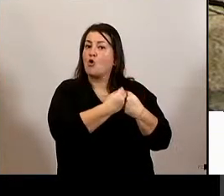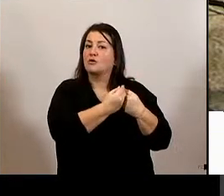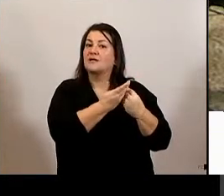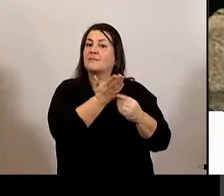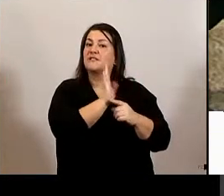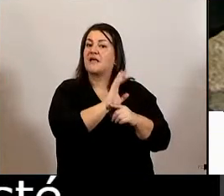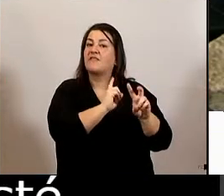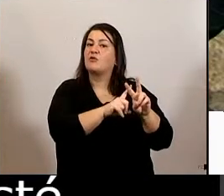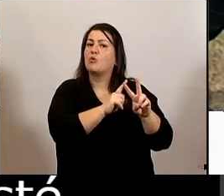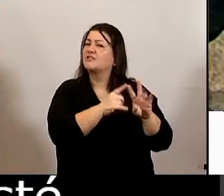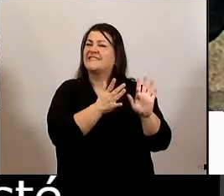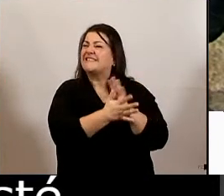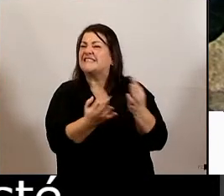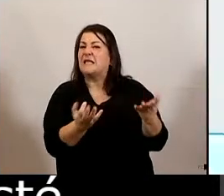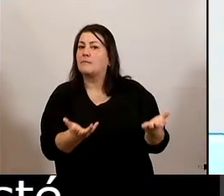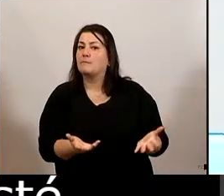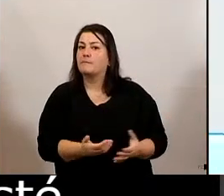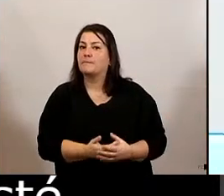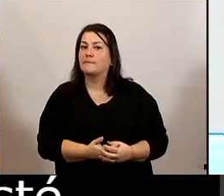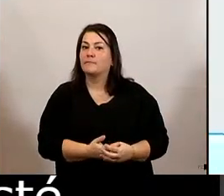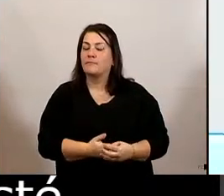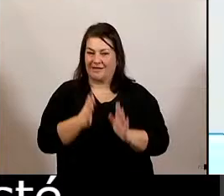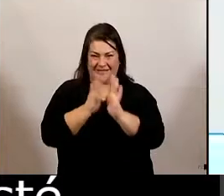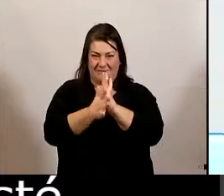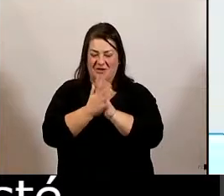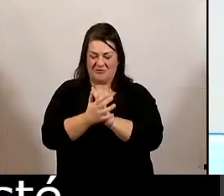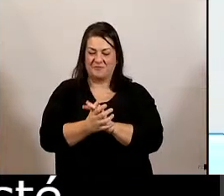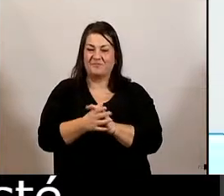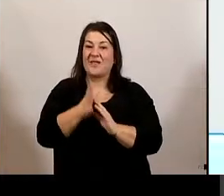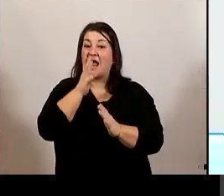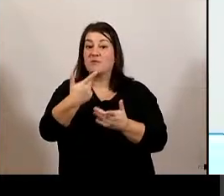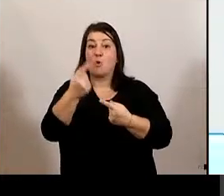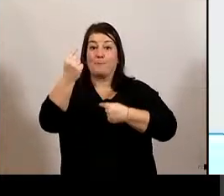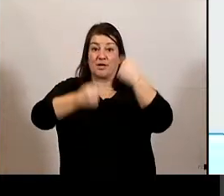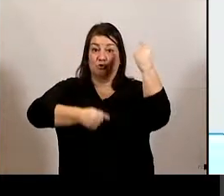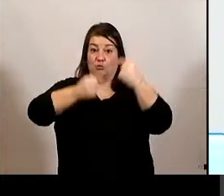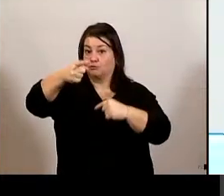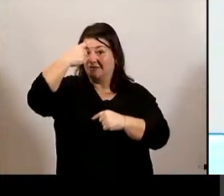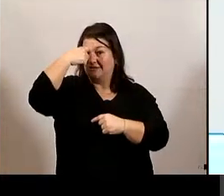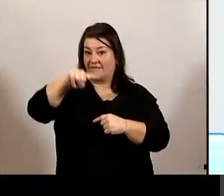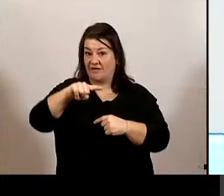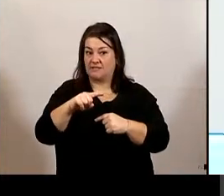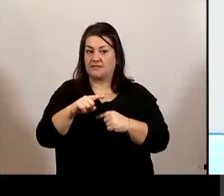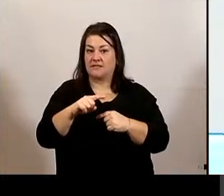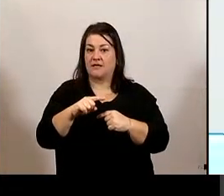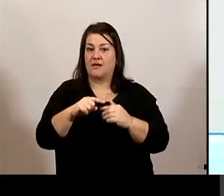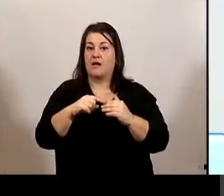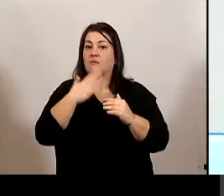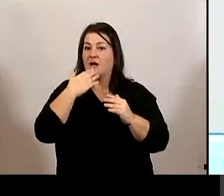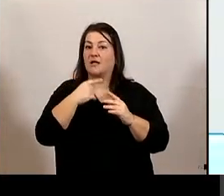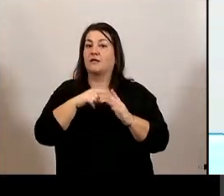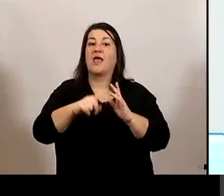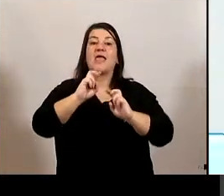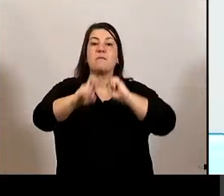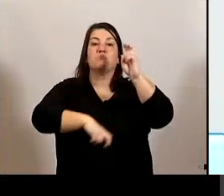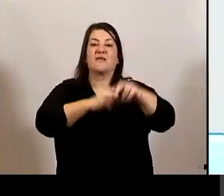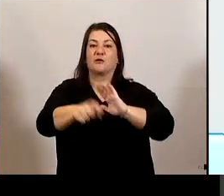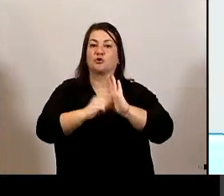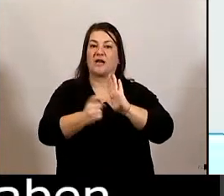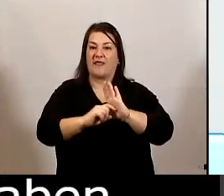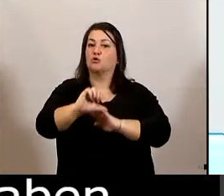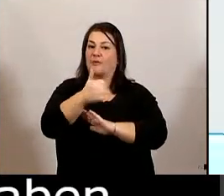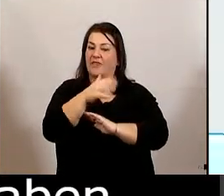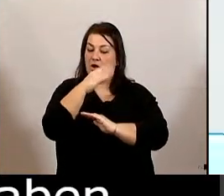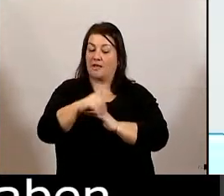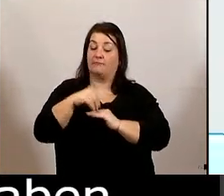Vox. ¿Qué significa eso? Bien, se lo explico. Ahora mismo los presupuestos saben que han superado las enmiendas a la totalidad y el trámite en el que estamos